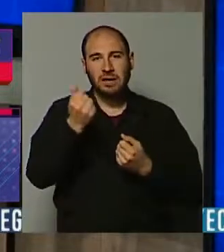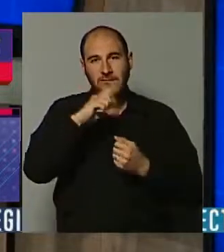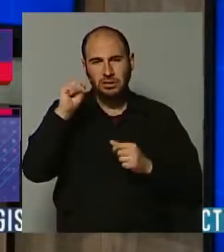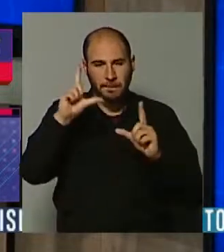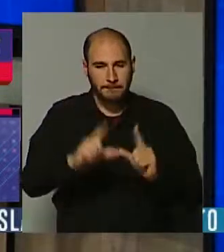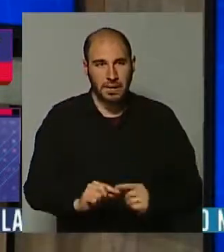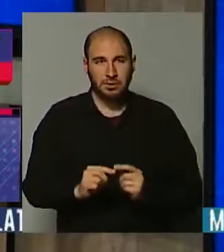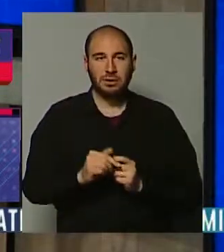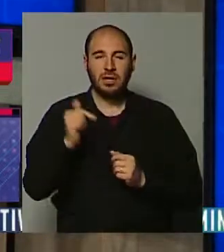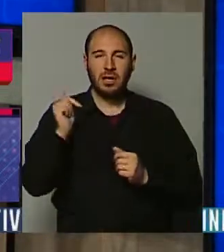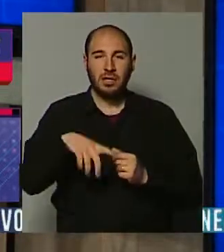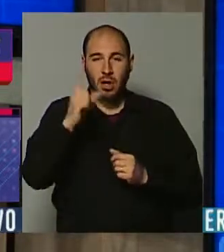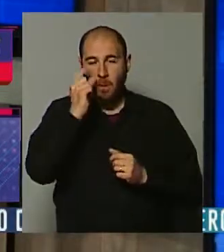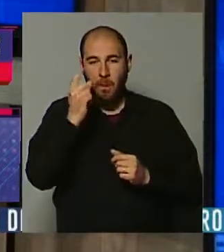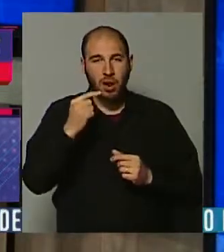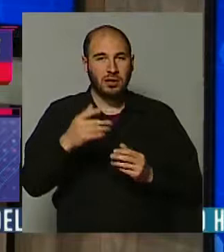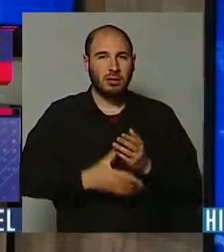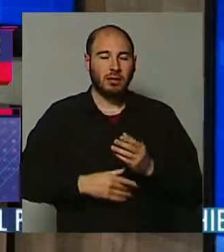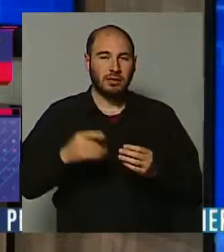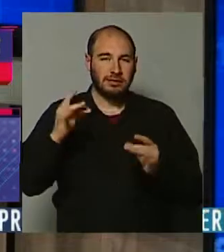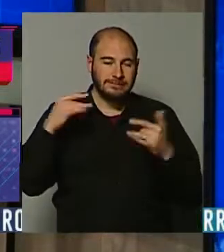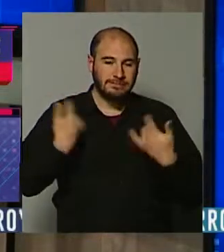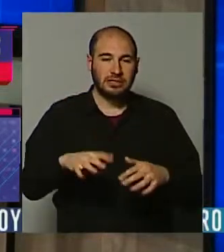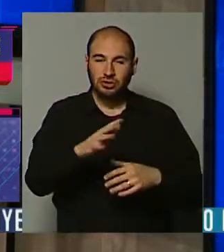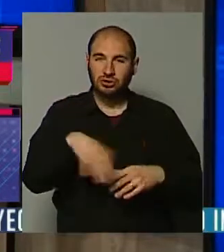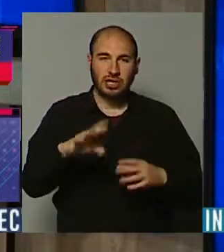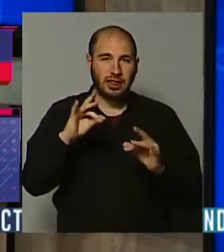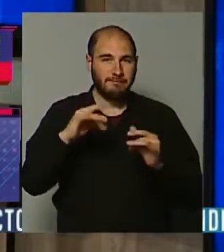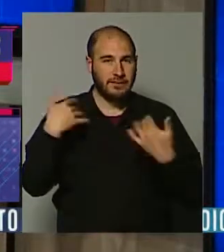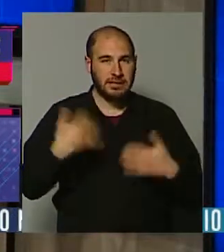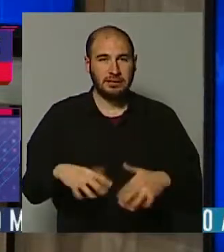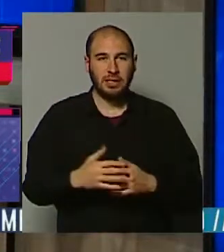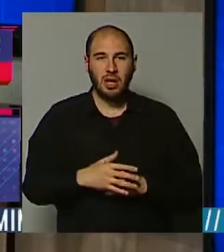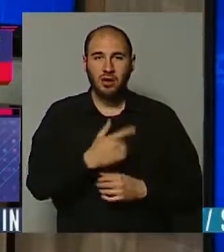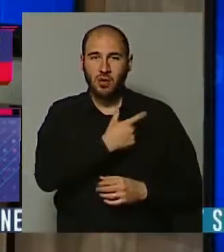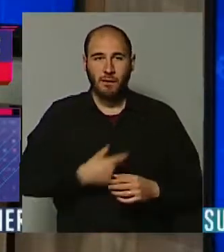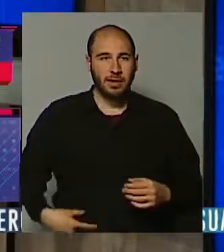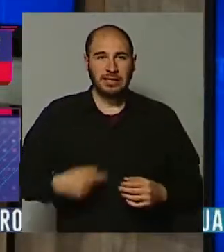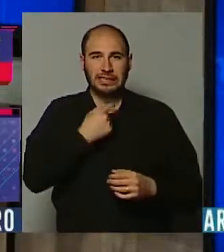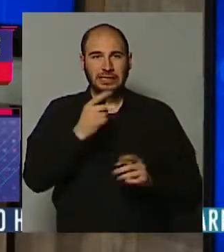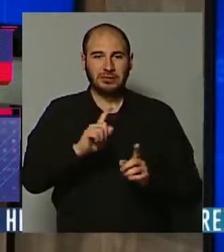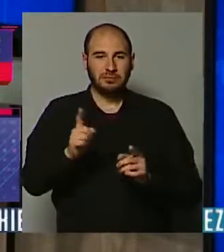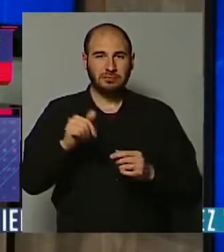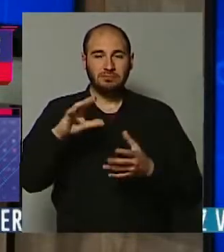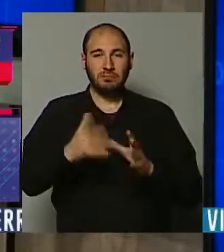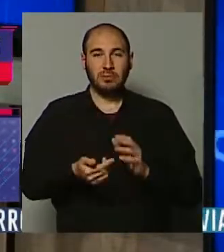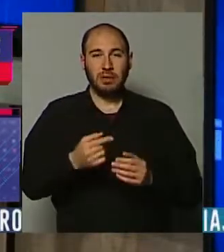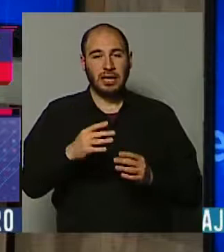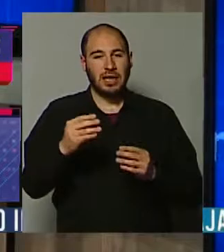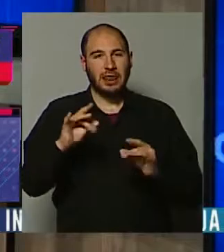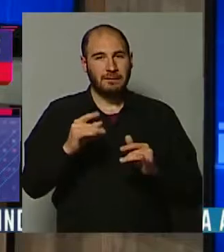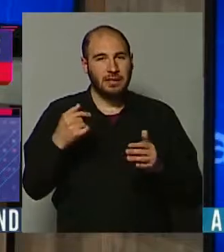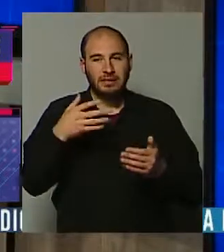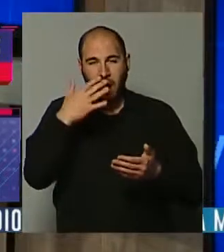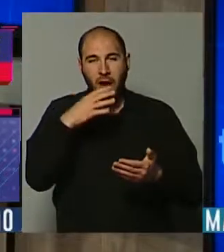inflación tiene costos políticos muy altos y costos sociales muy altos. Y ningún gobierno está dispuesto a correr con este tipo de costos, mucho